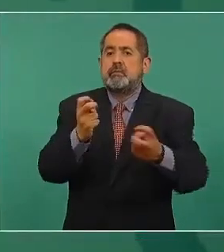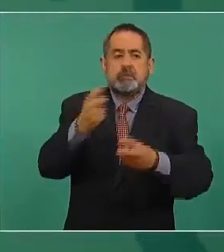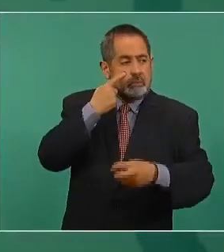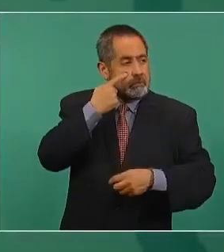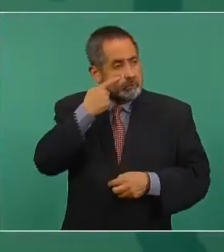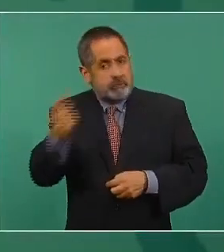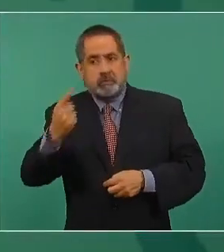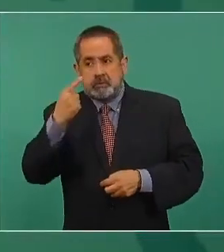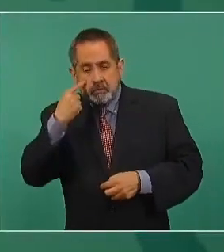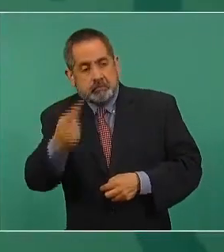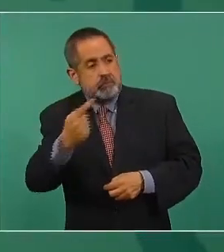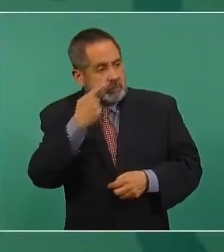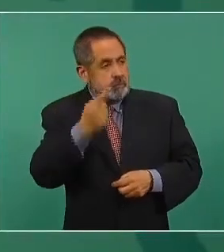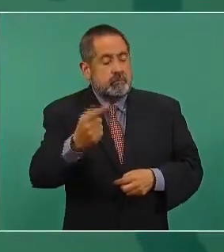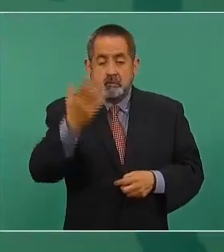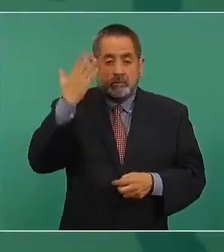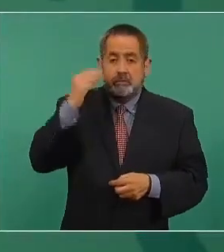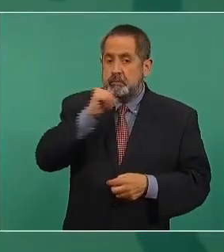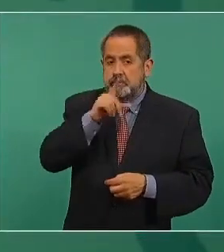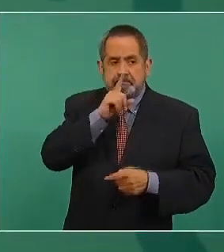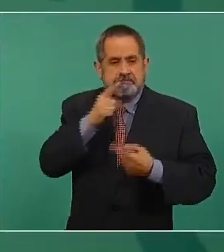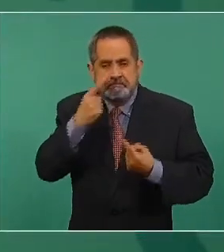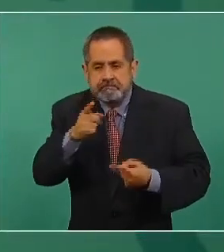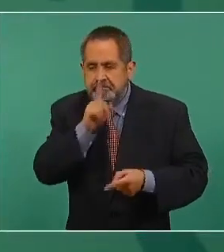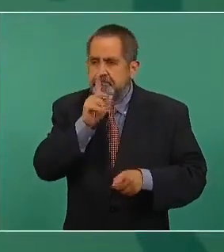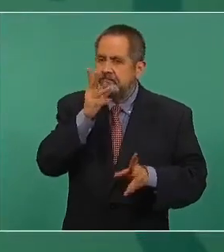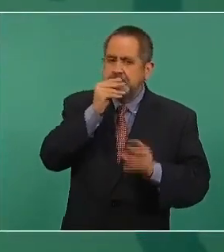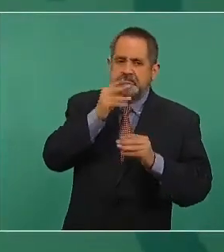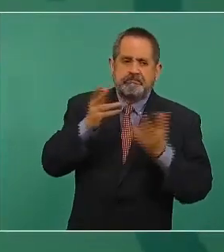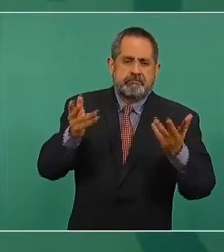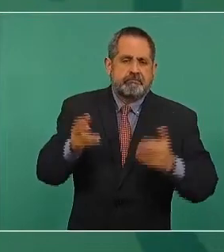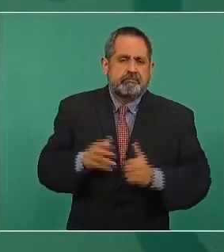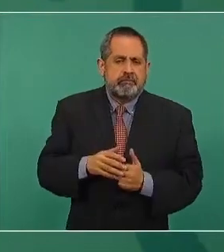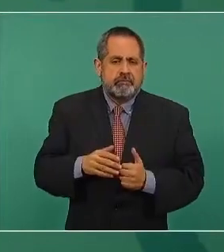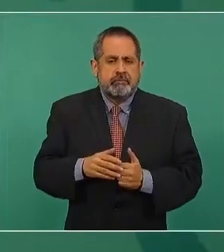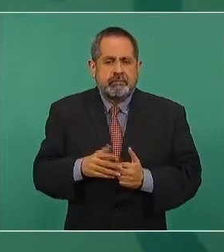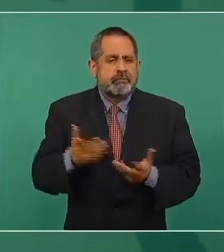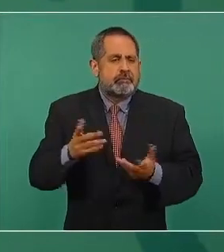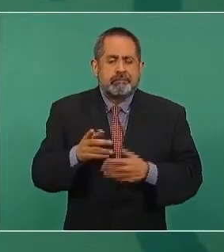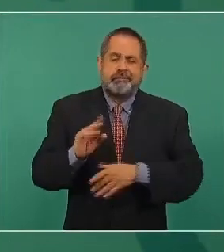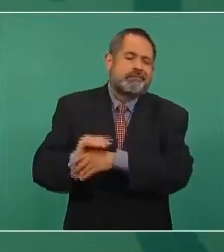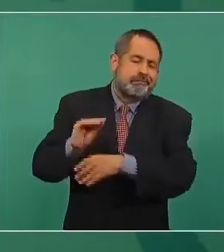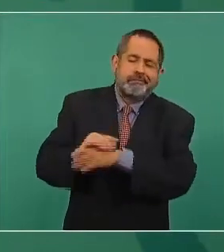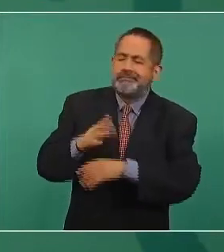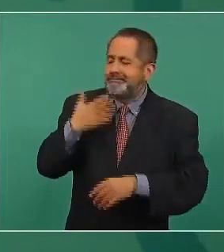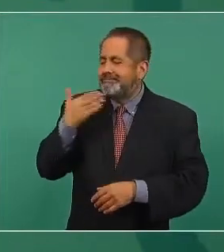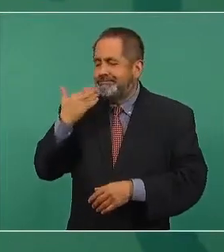que se denunciara o no se escuchaba,